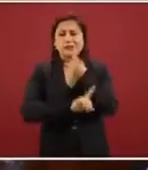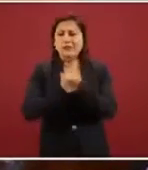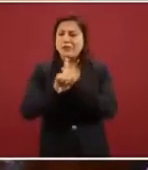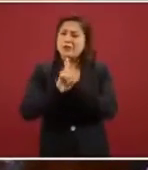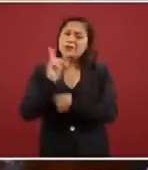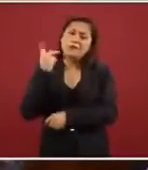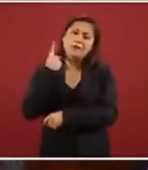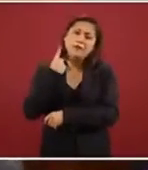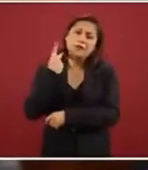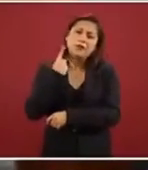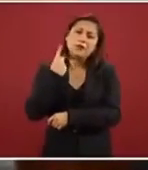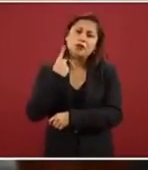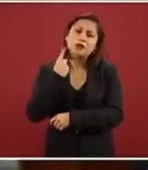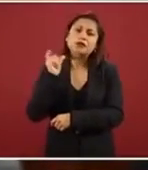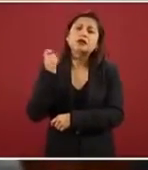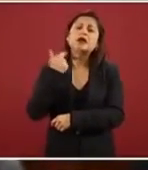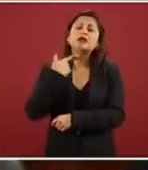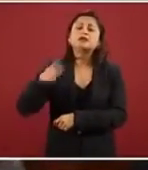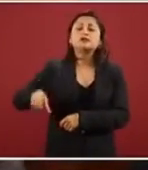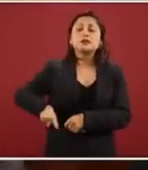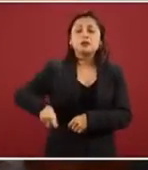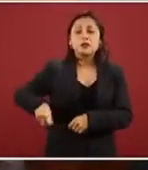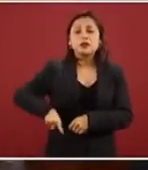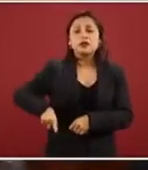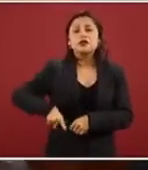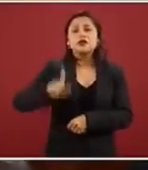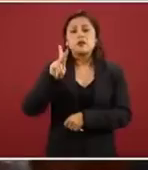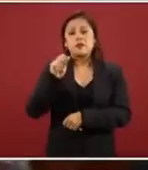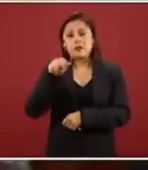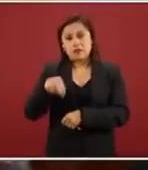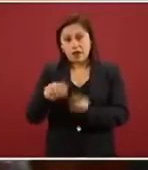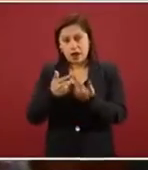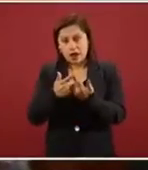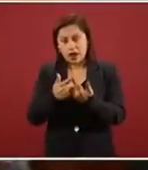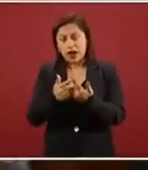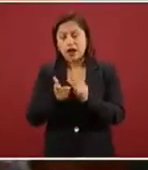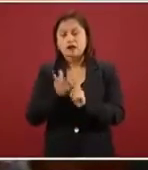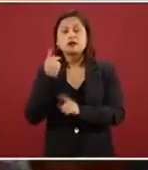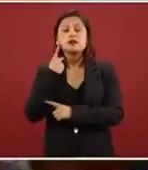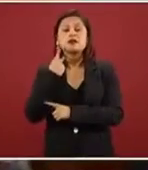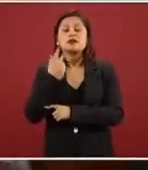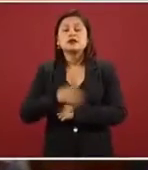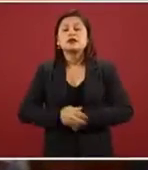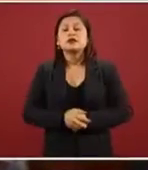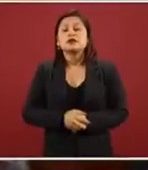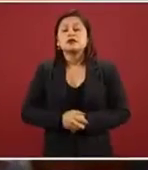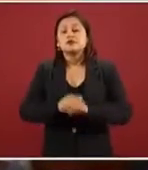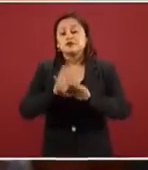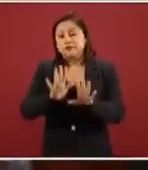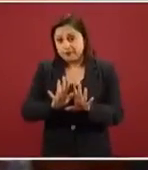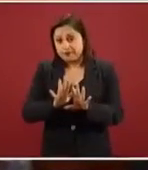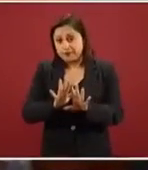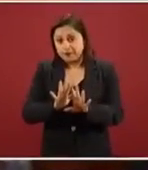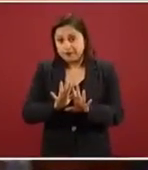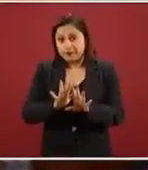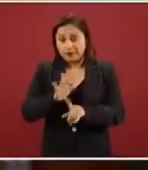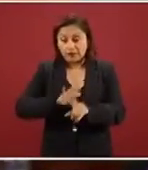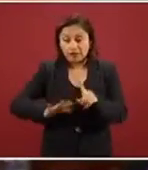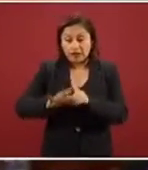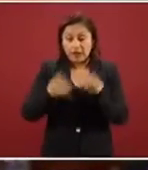gobierno, sobre todo panista. Y quienes han estado trabajando, quienes trabajaron con esa